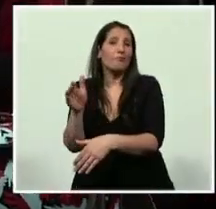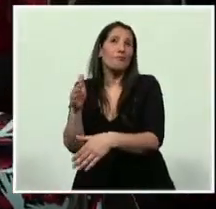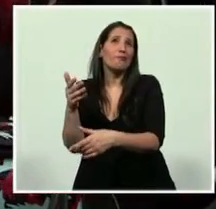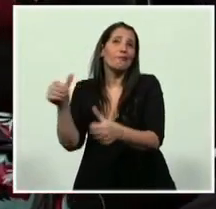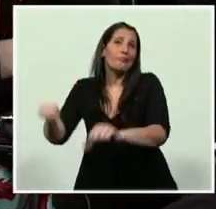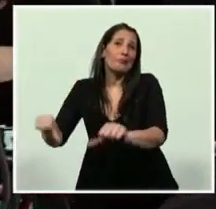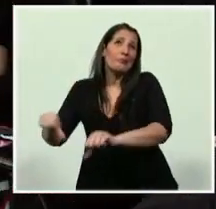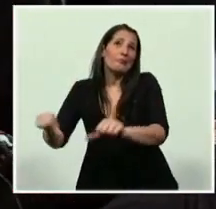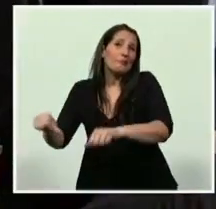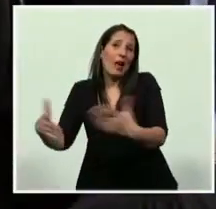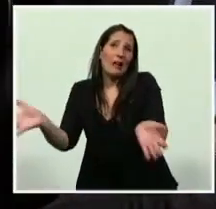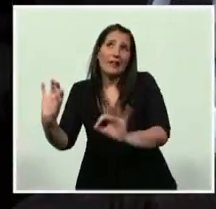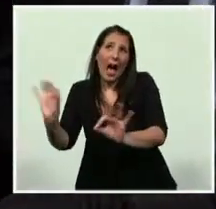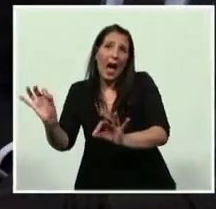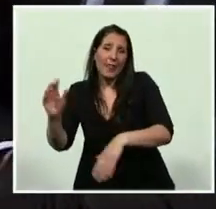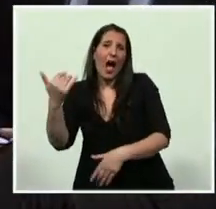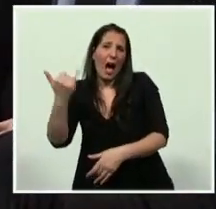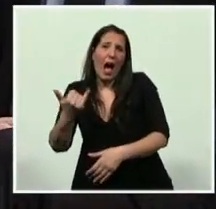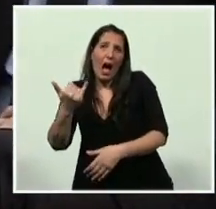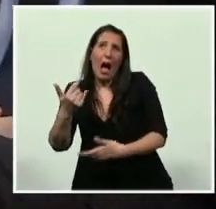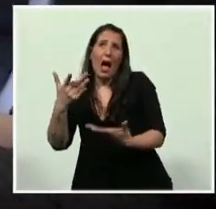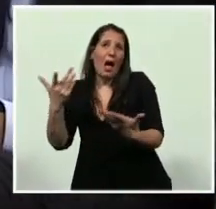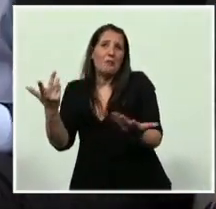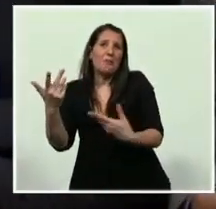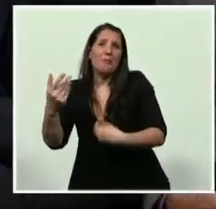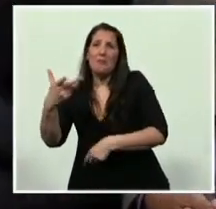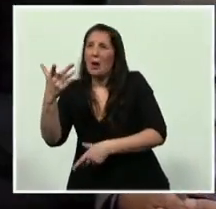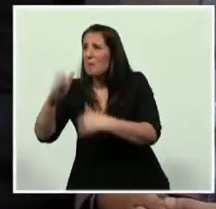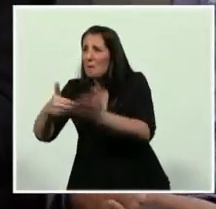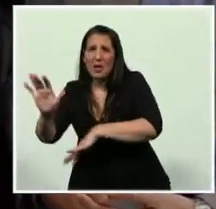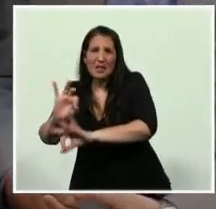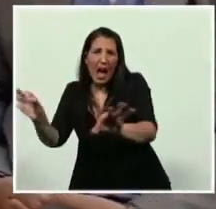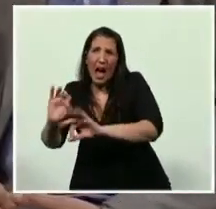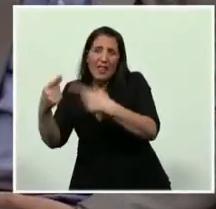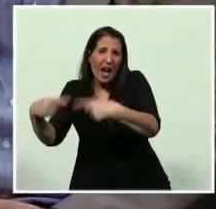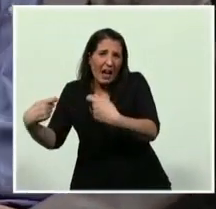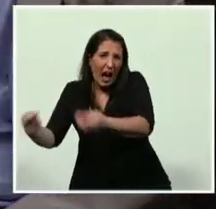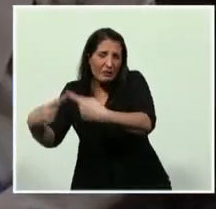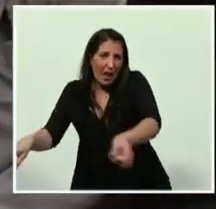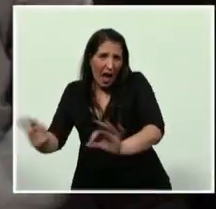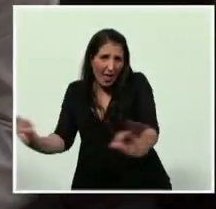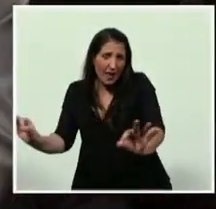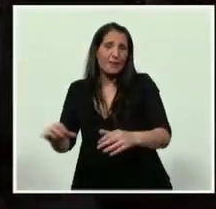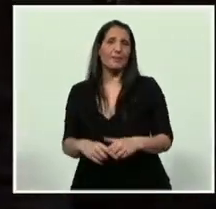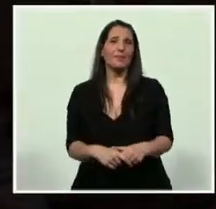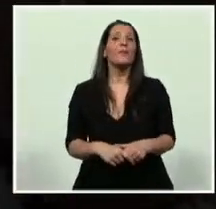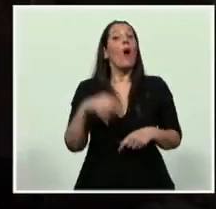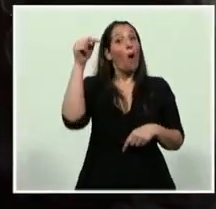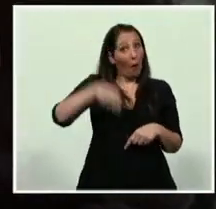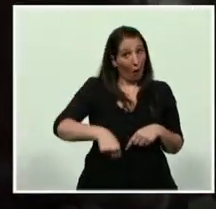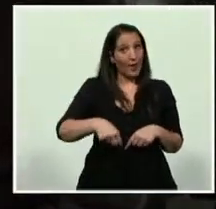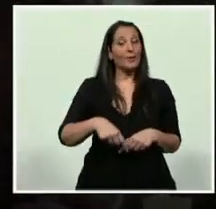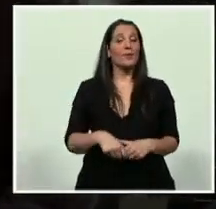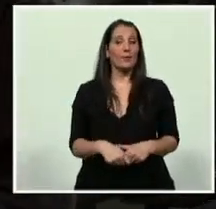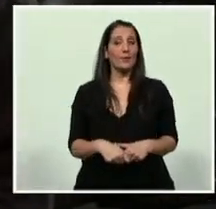era mandar facturas de agua porque no había una sola gran obra en el Gran Buenos Aires. La jurisdicción de